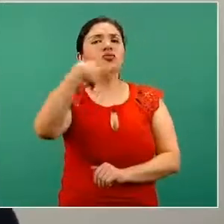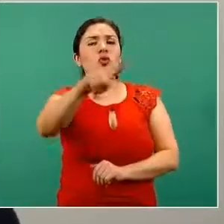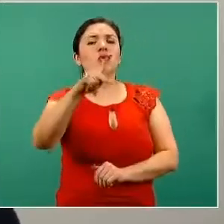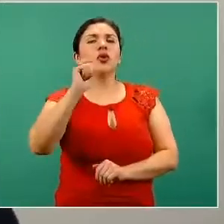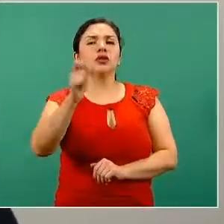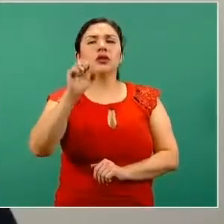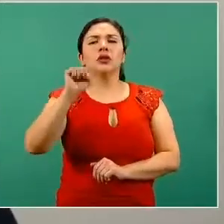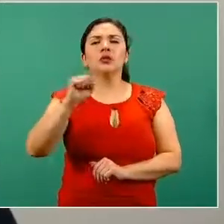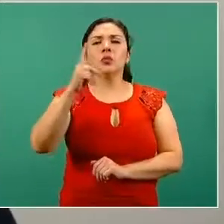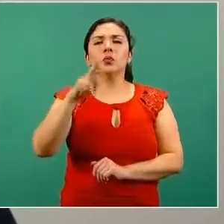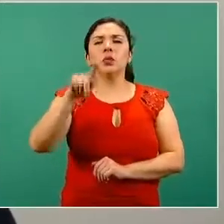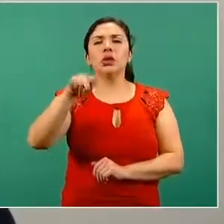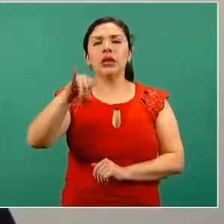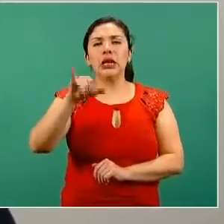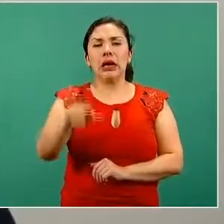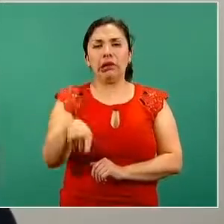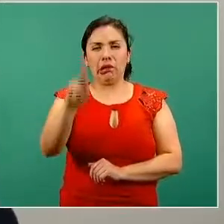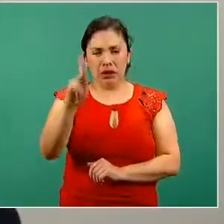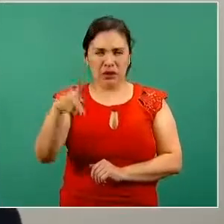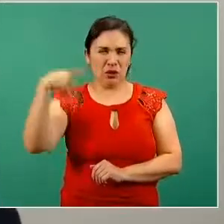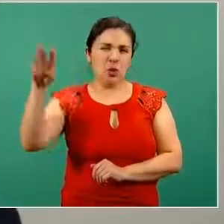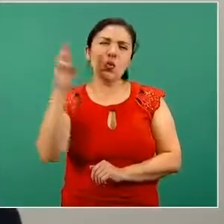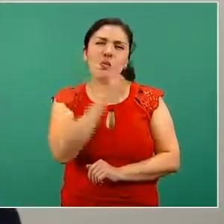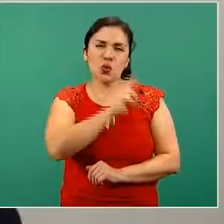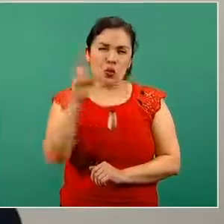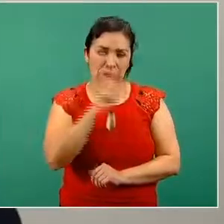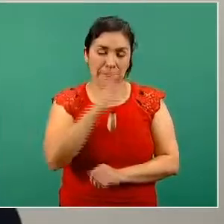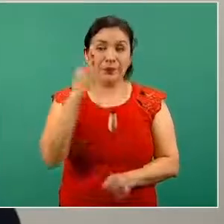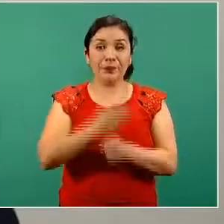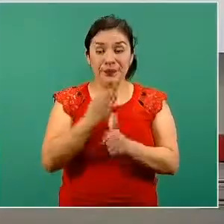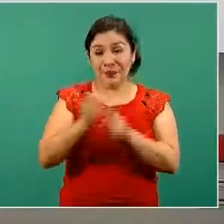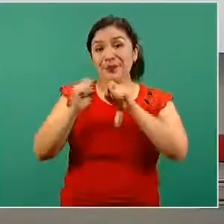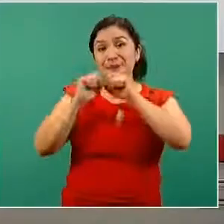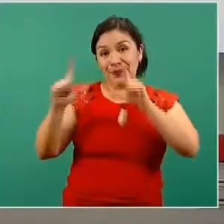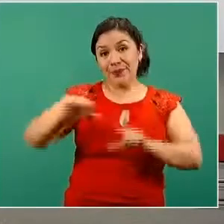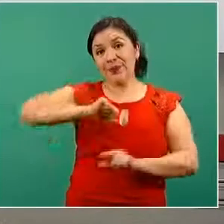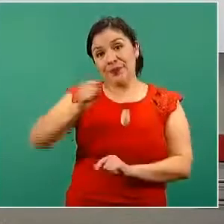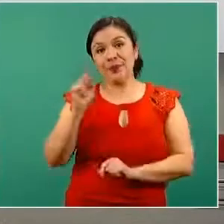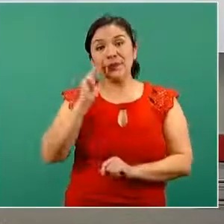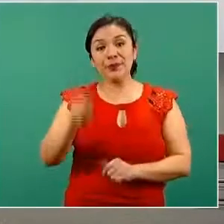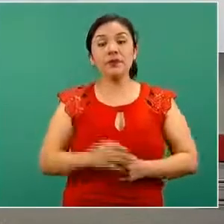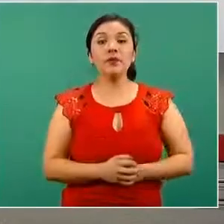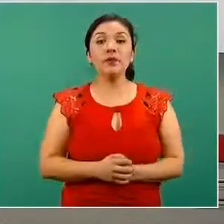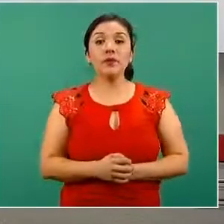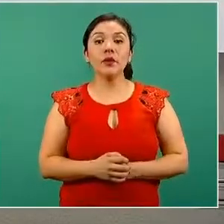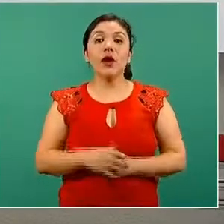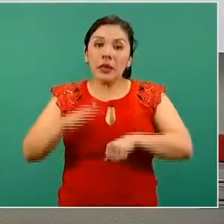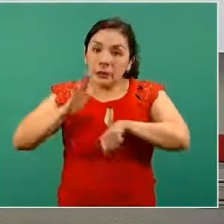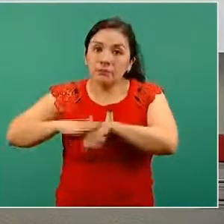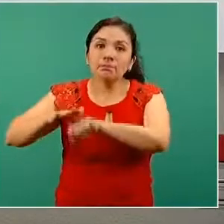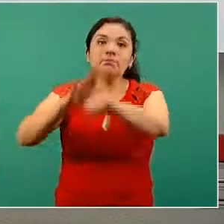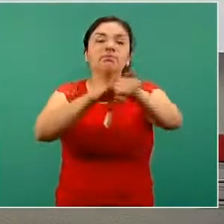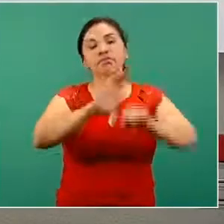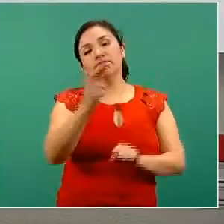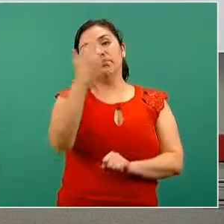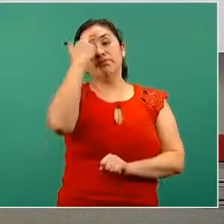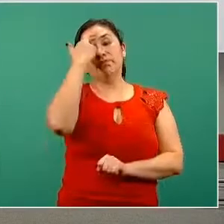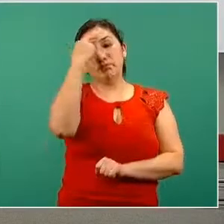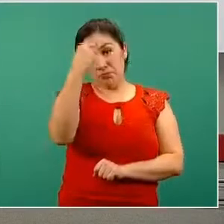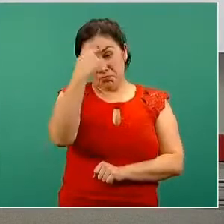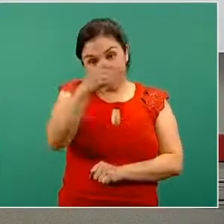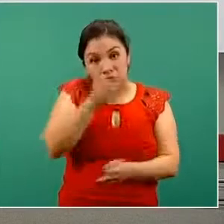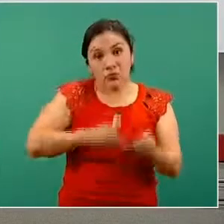de la vacuna Sputnik V. Si vemos la siguiente diapositiva, es el llamado y el recordatorio que